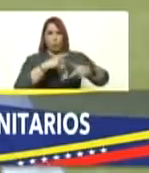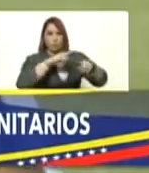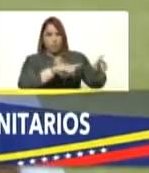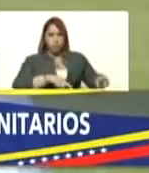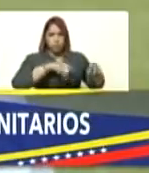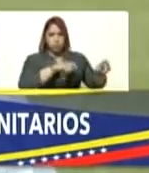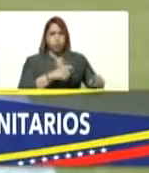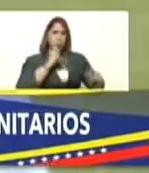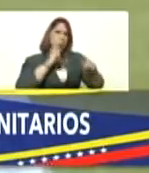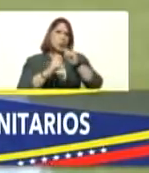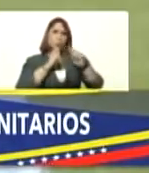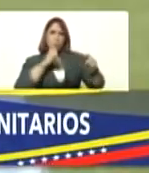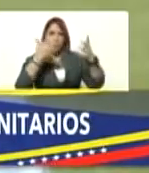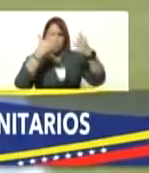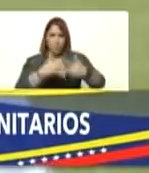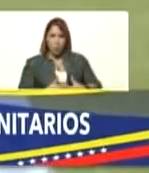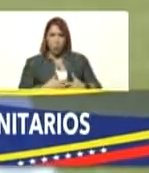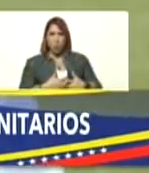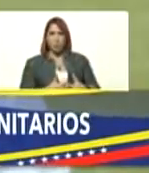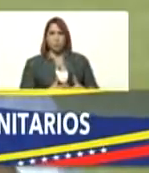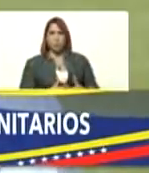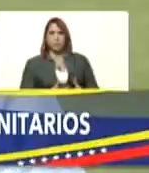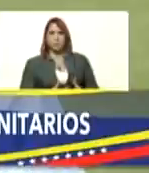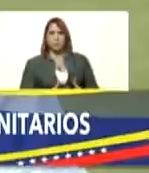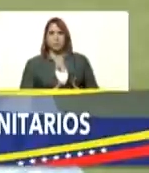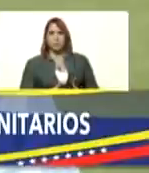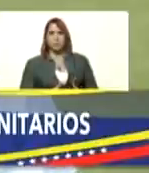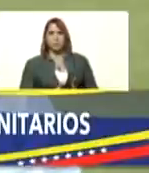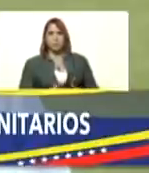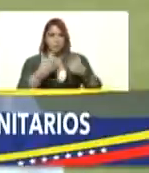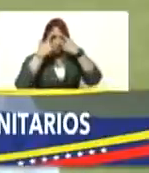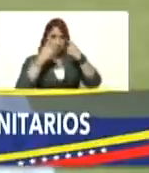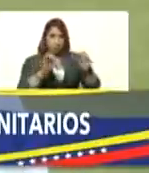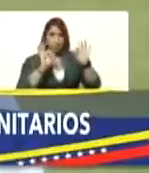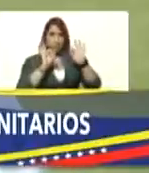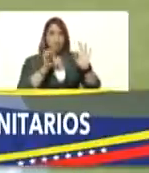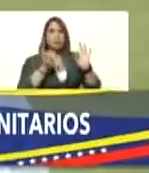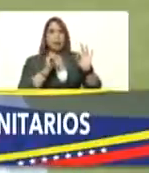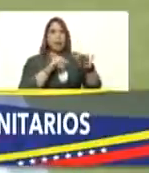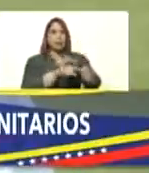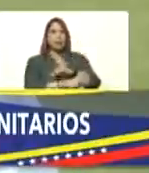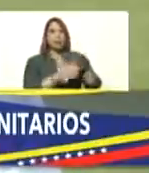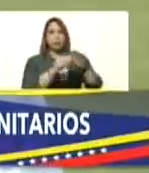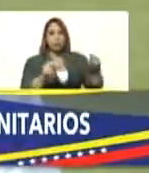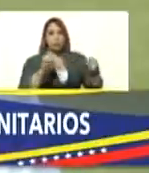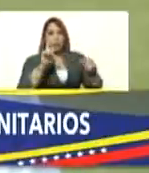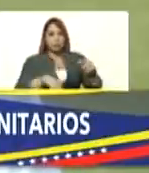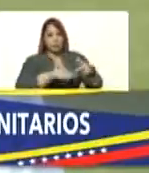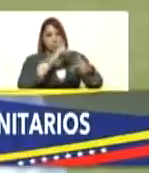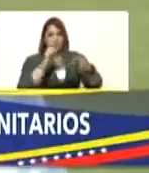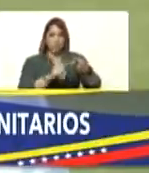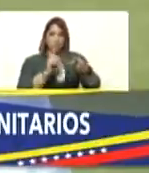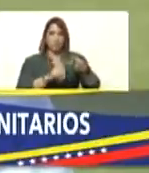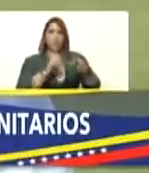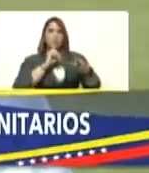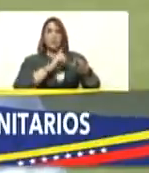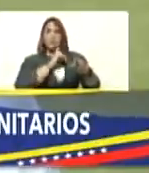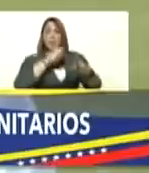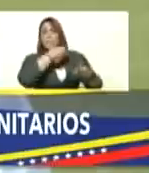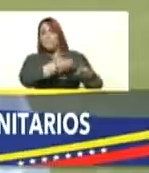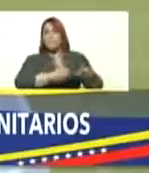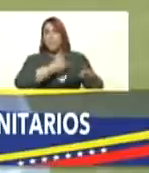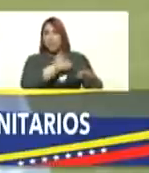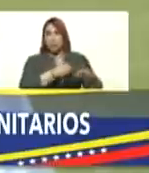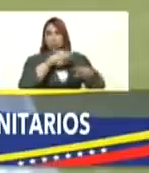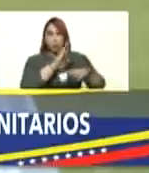agrícolas, turísticas, industriales, las potencialidades que existan en ese territorio? La tercera prioridad la llamamos misiones